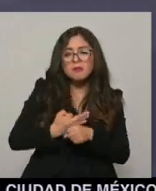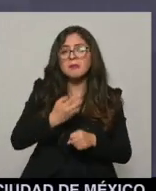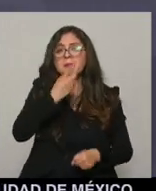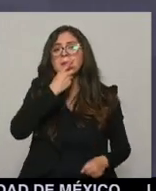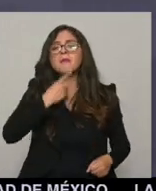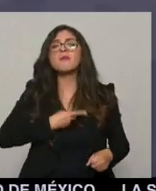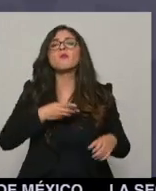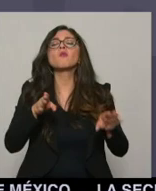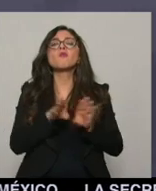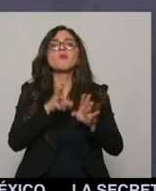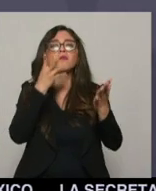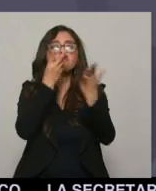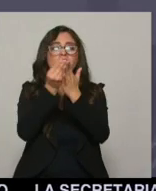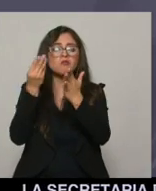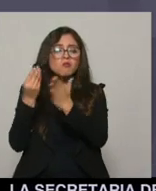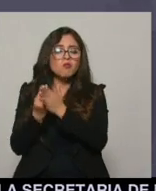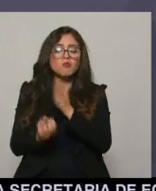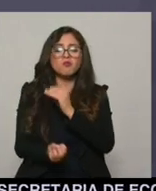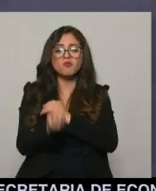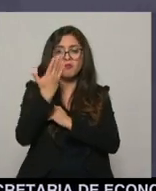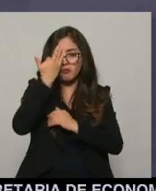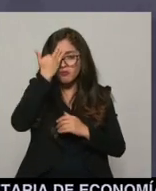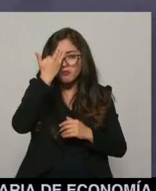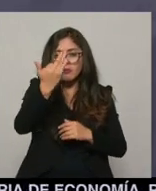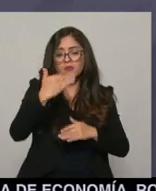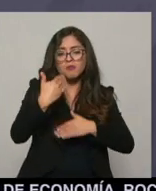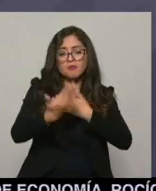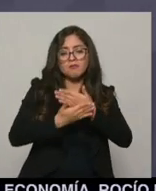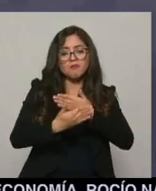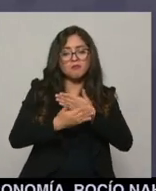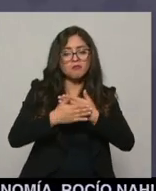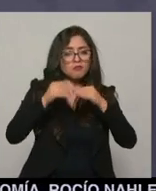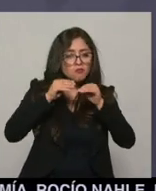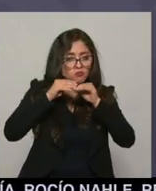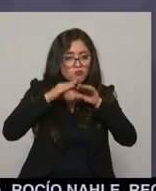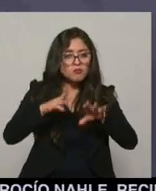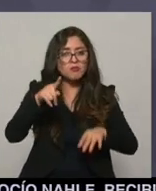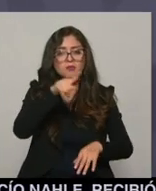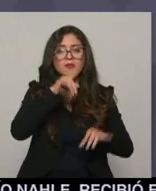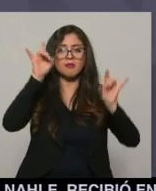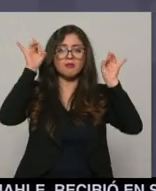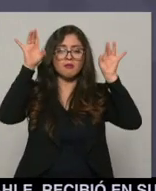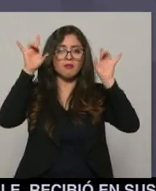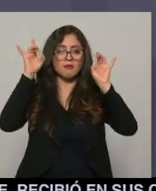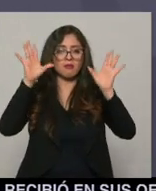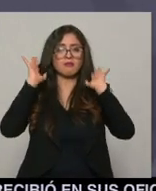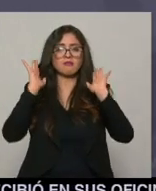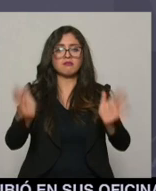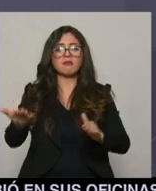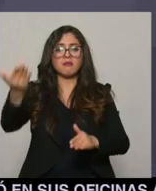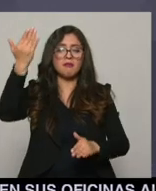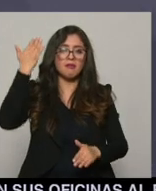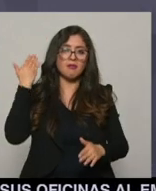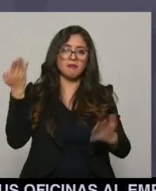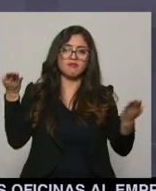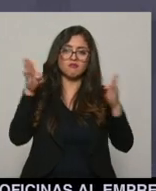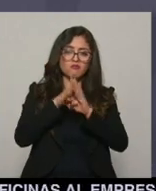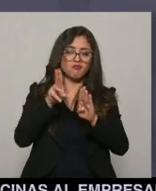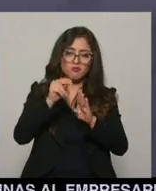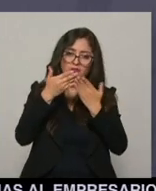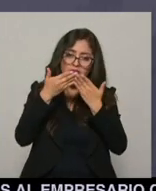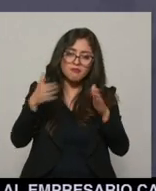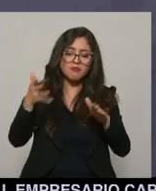de restauración y cuánto tiempo ya pues podríamos ver de nueva cuenta a nuestra Victoria alada como antes de la marcha. Muchísimas